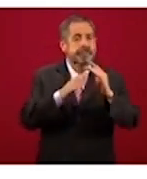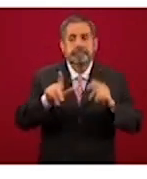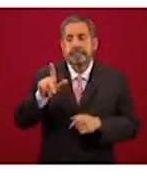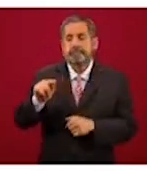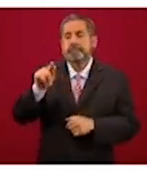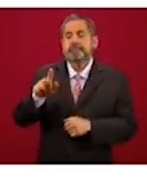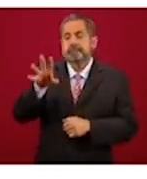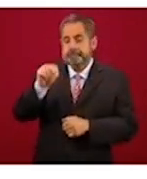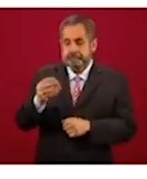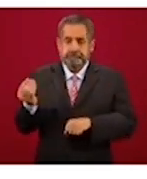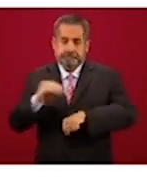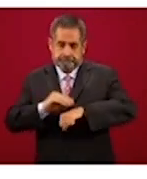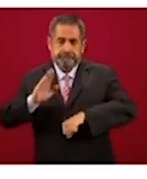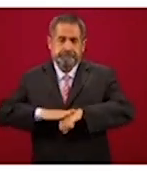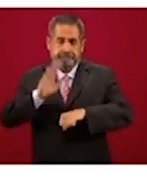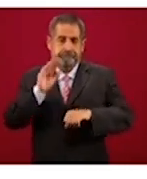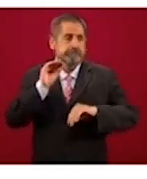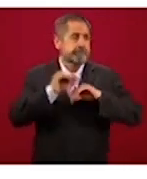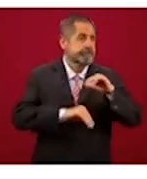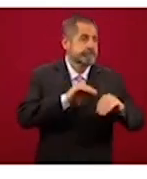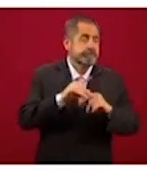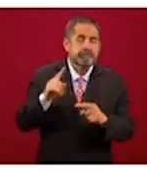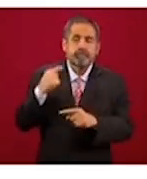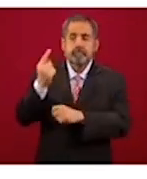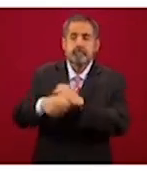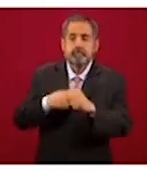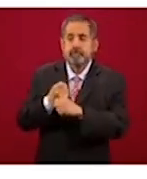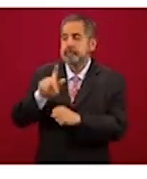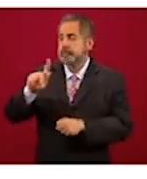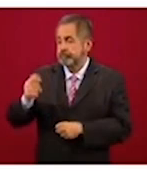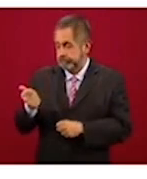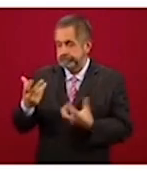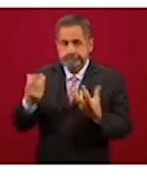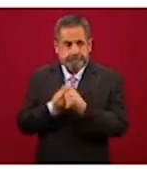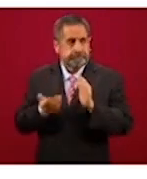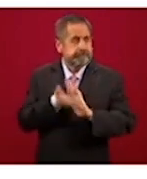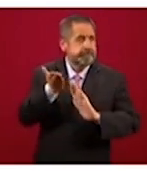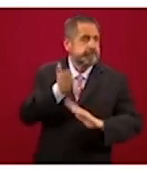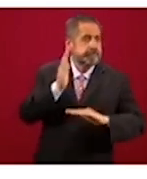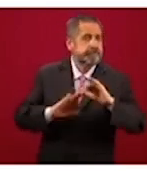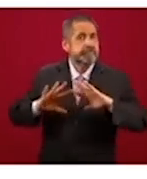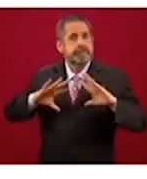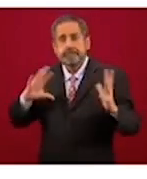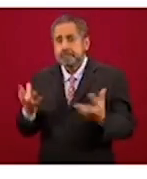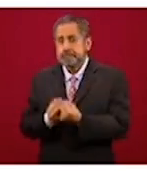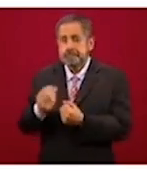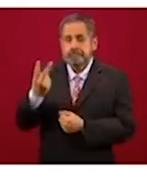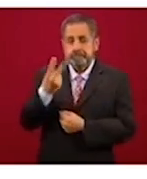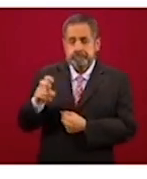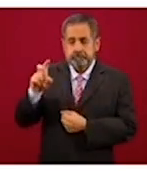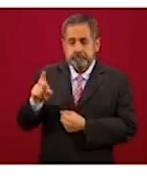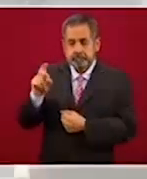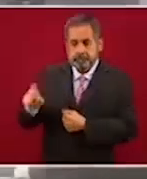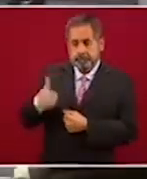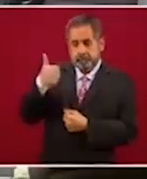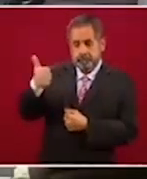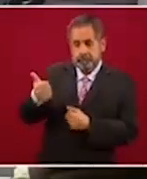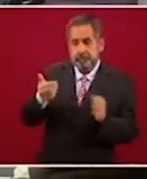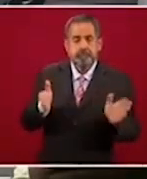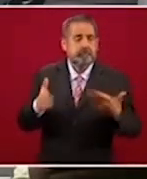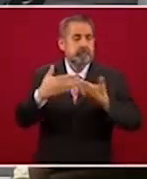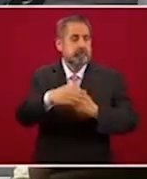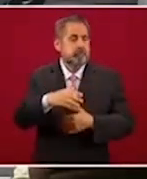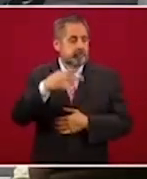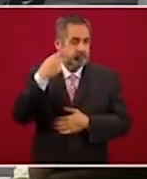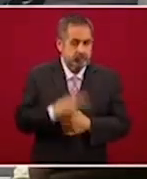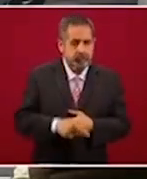y 76 el próximo año para tener el próximo año ya 236 cuarteles propios de la guardia